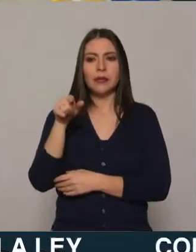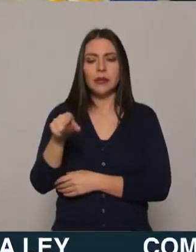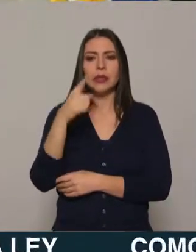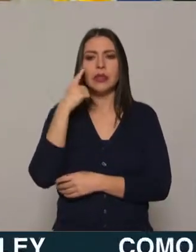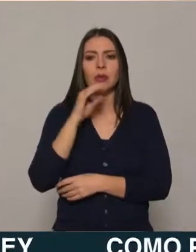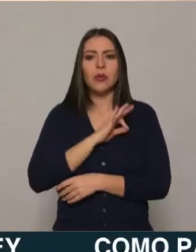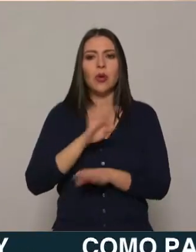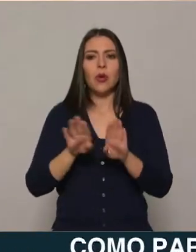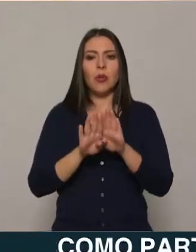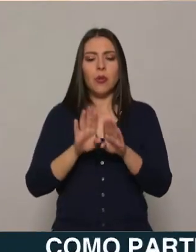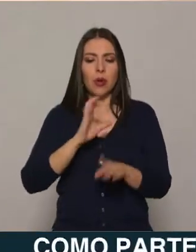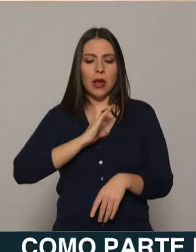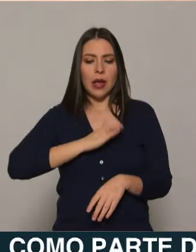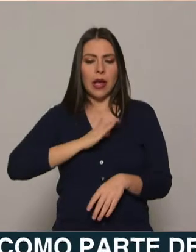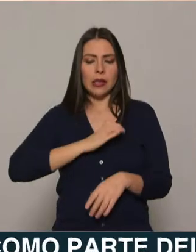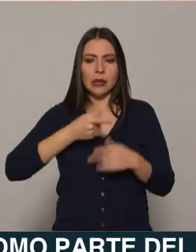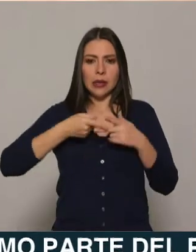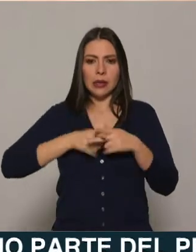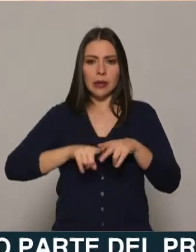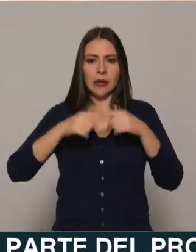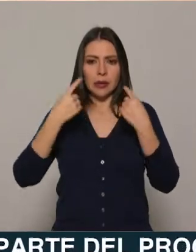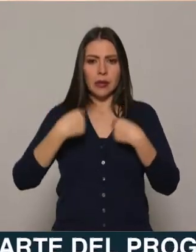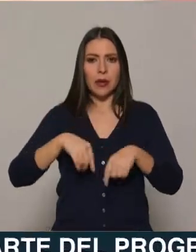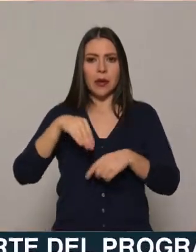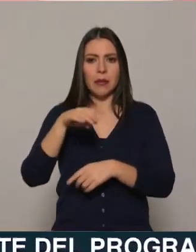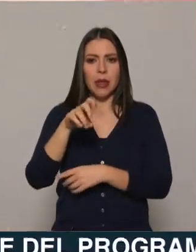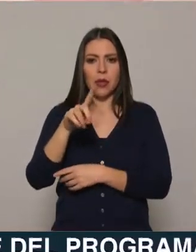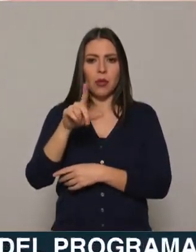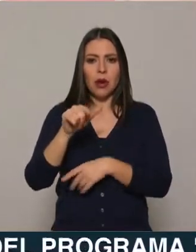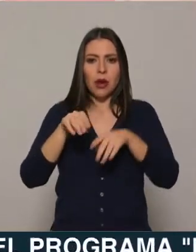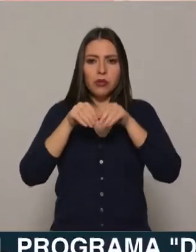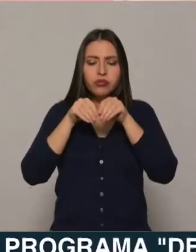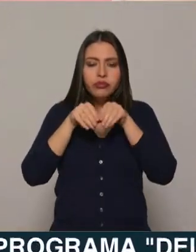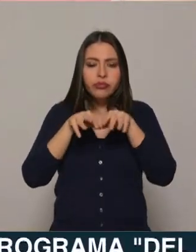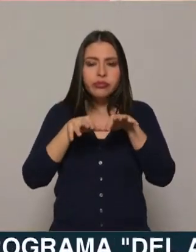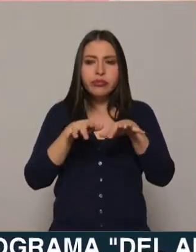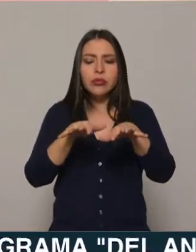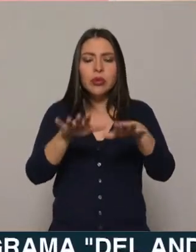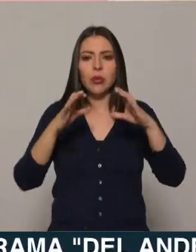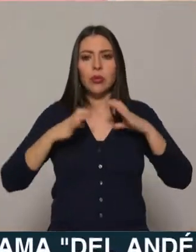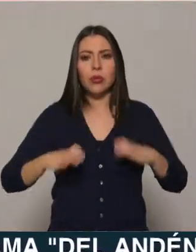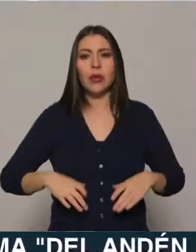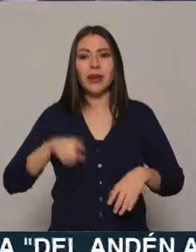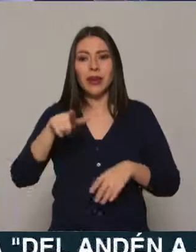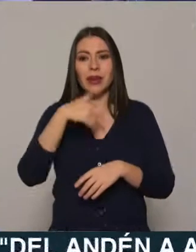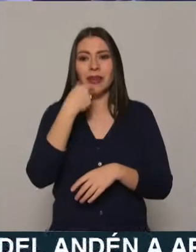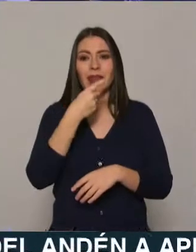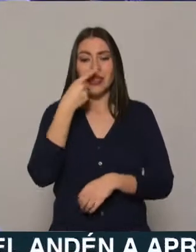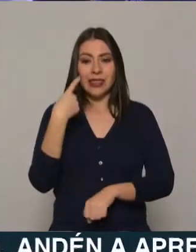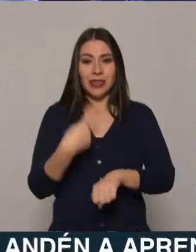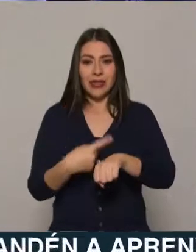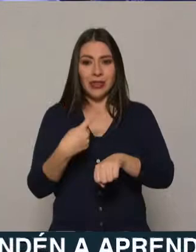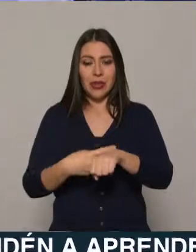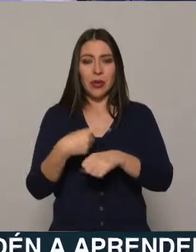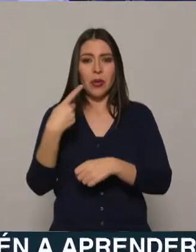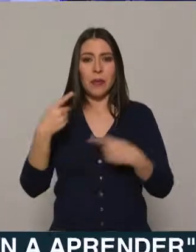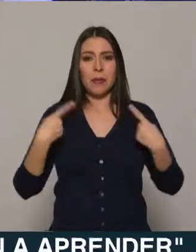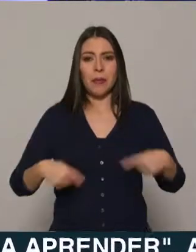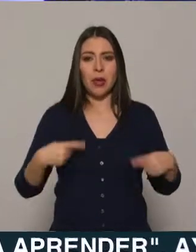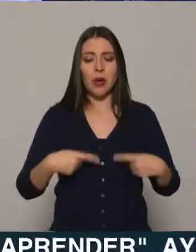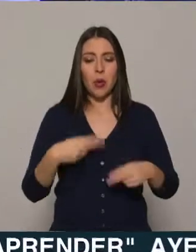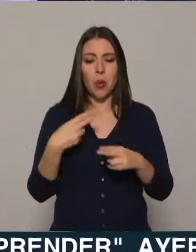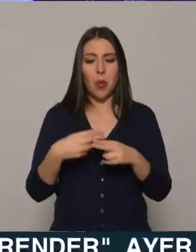puede extenderse al cuerpo. Esta enfermedad convierte los huesos de los pacientes en vidrio. Una persona que padece